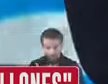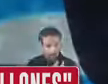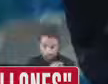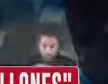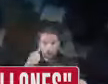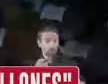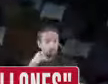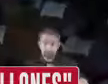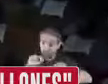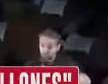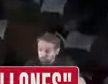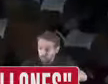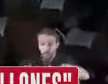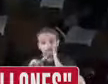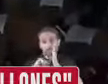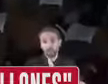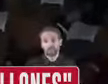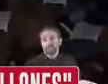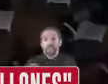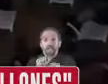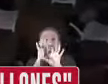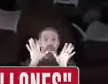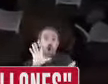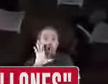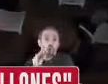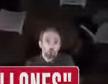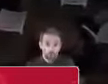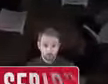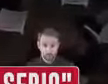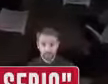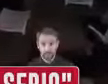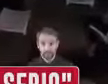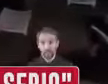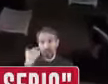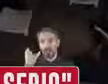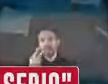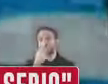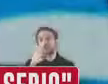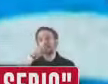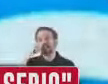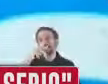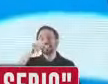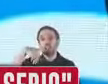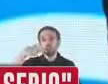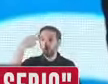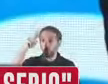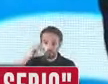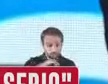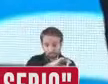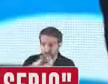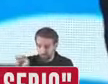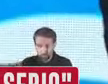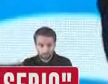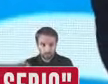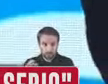otro día estamos vacunando y claro hermano y tenés 207 kilómetros cuadrados y vas por calles asfaltadas